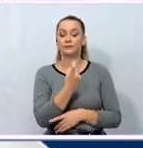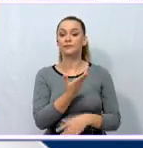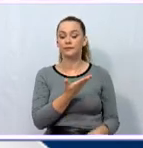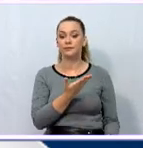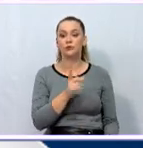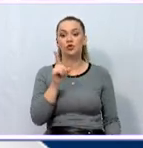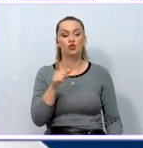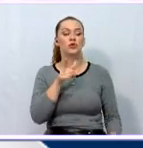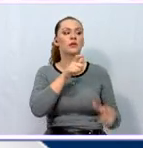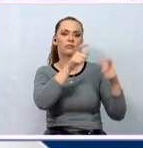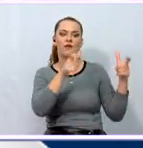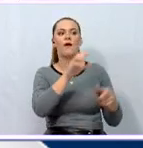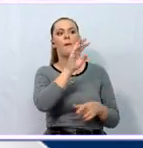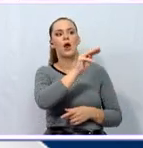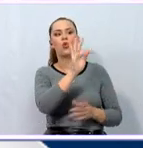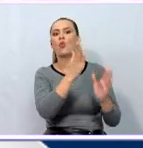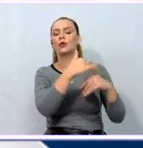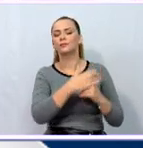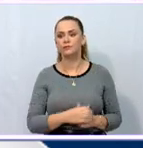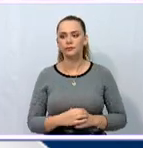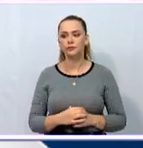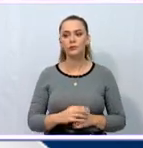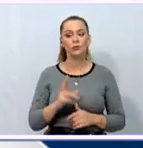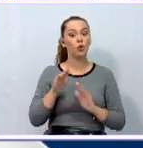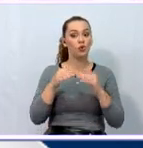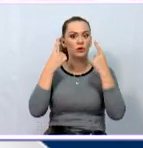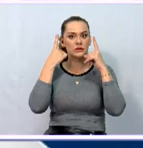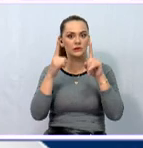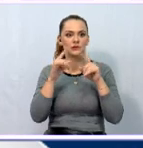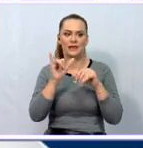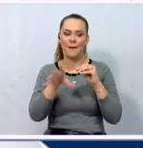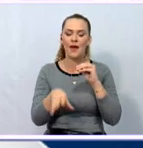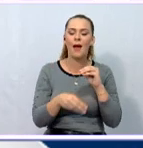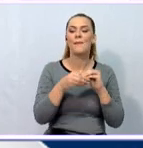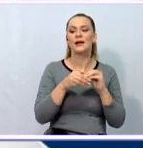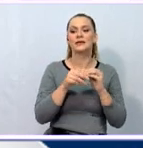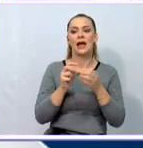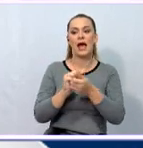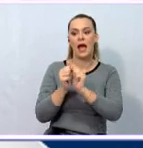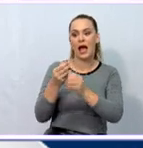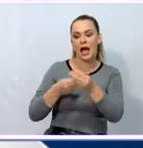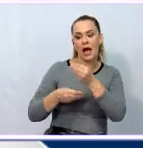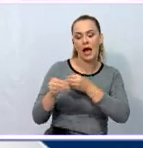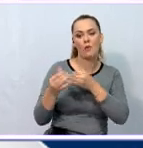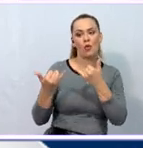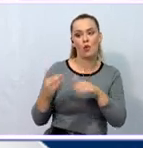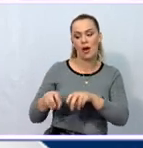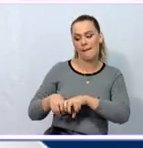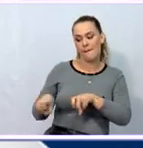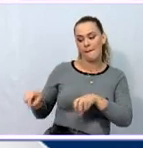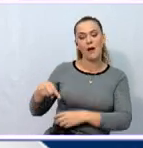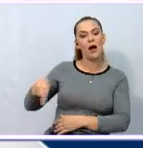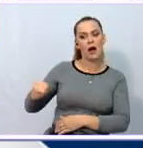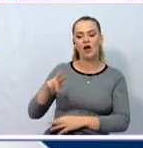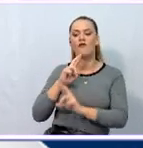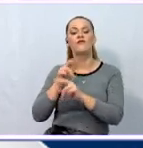de su gran figura que es Mariano Torres inclusive no Todo le sale sino que además los cambios los jugadores que están en el banquillo